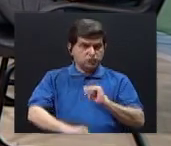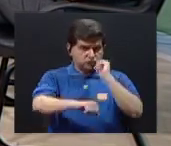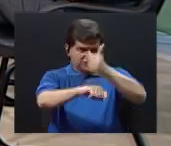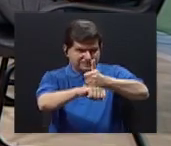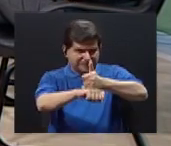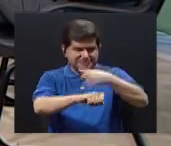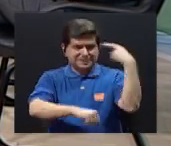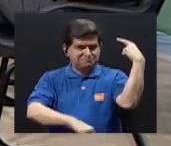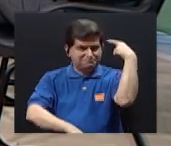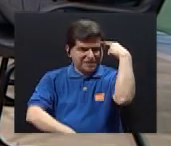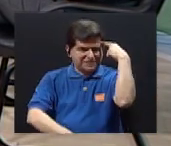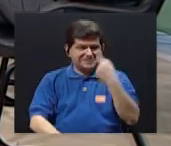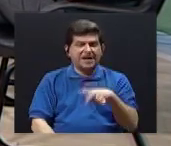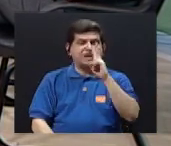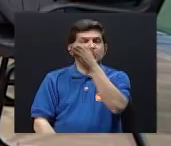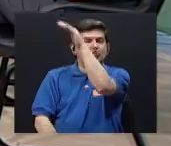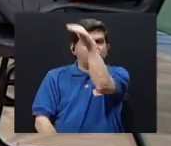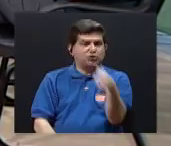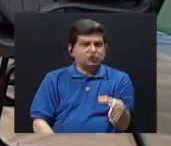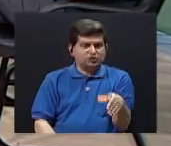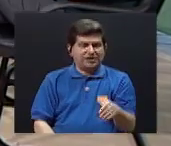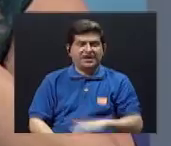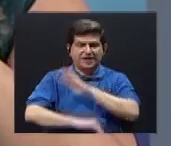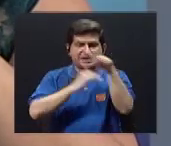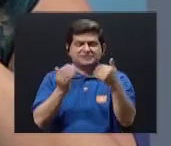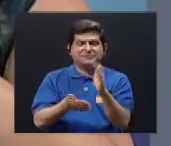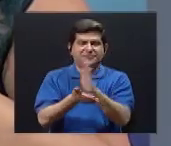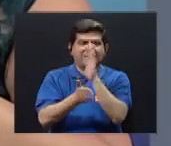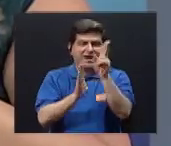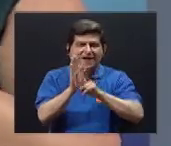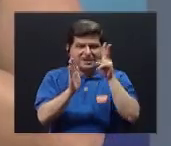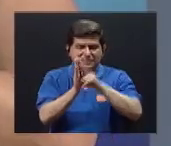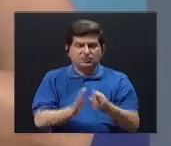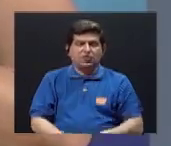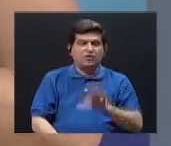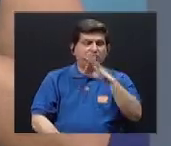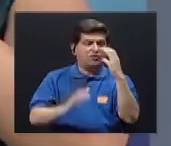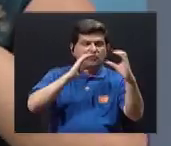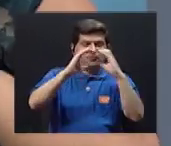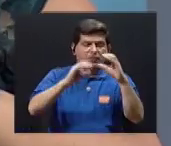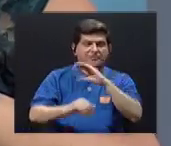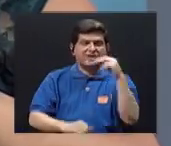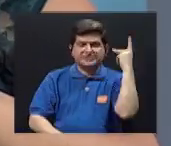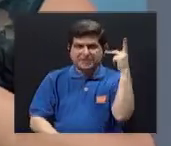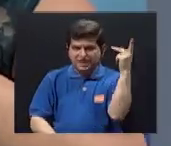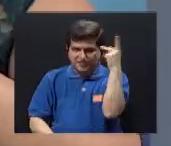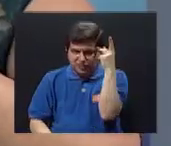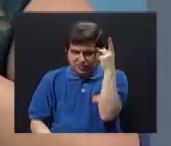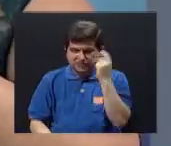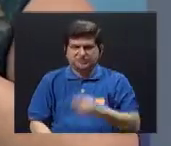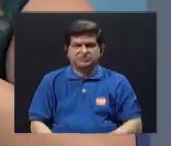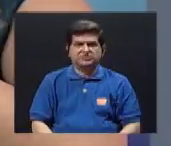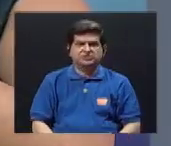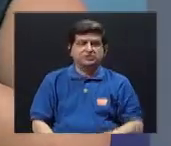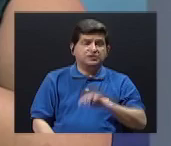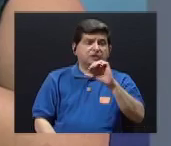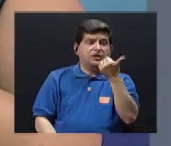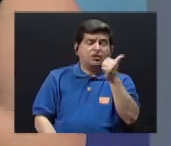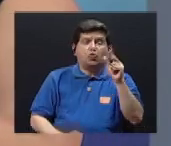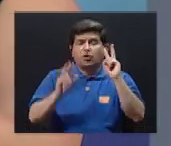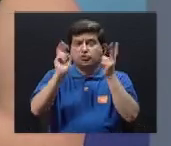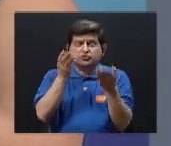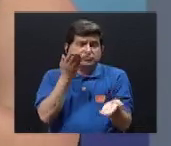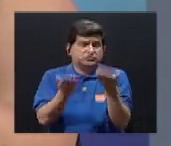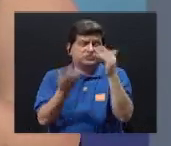se lo plantearon, ¿les pareció que eran dos ejes transversales de todo el documental, tanto los medios de comunicación como los políticos?